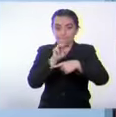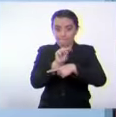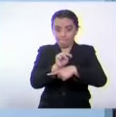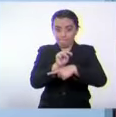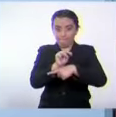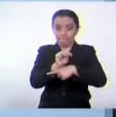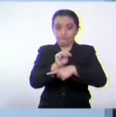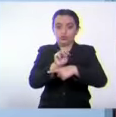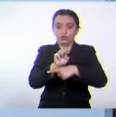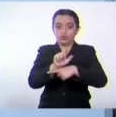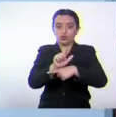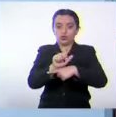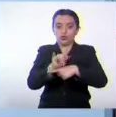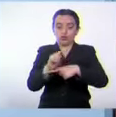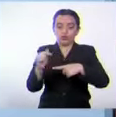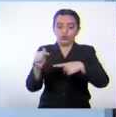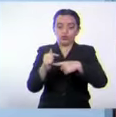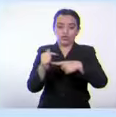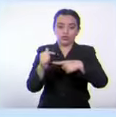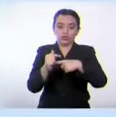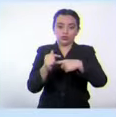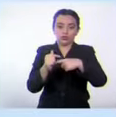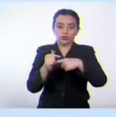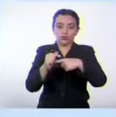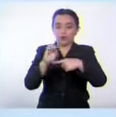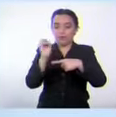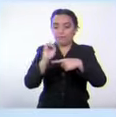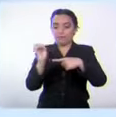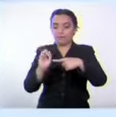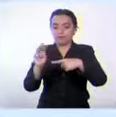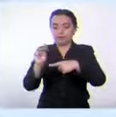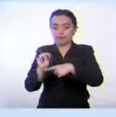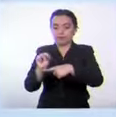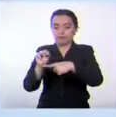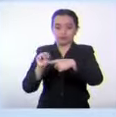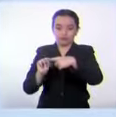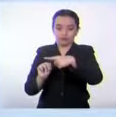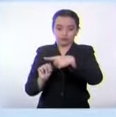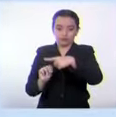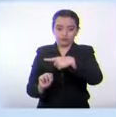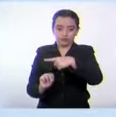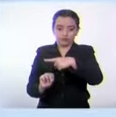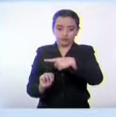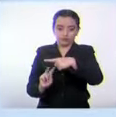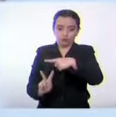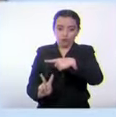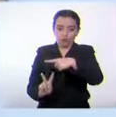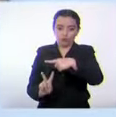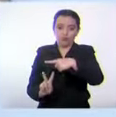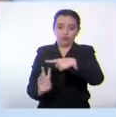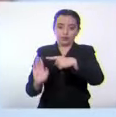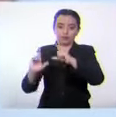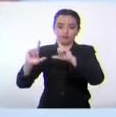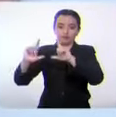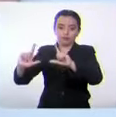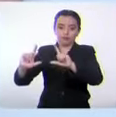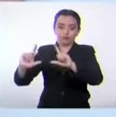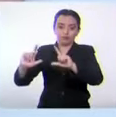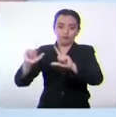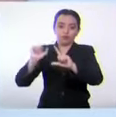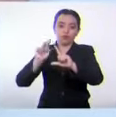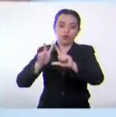igual al porcentaje masa sobre volumen multiplicado por el volumen de